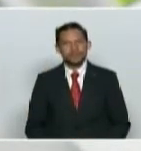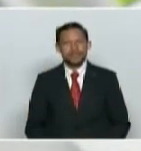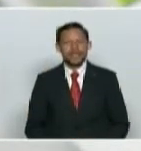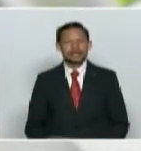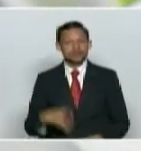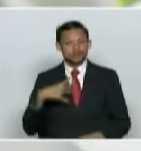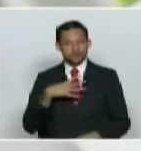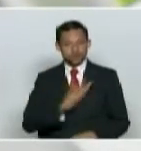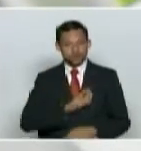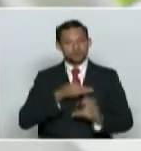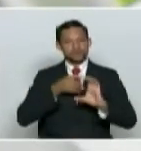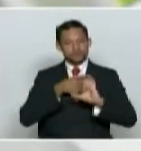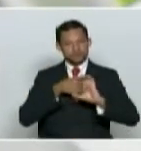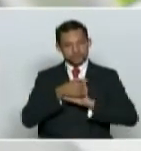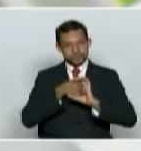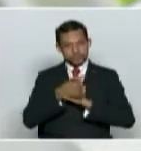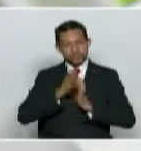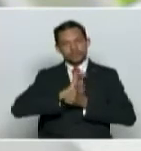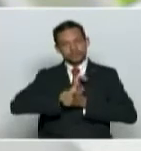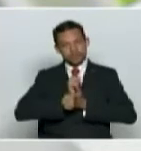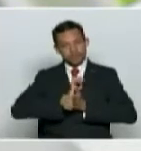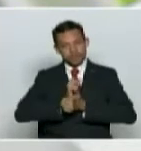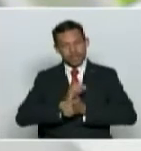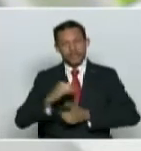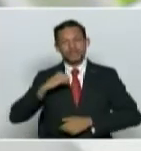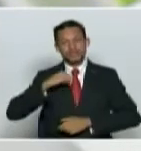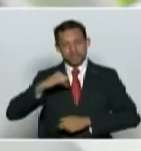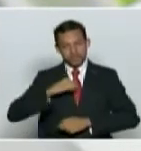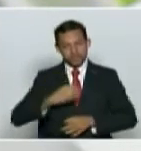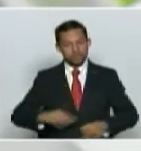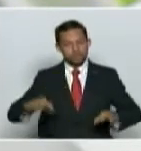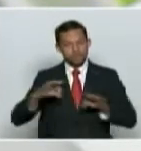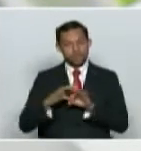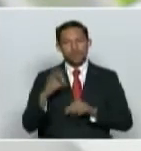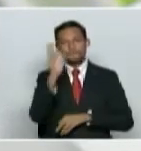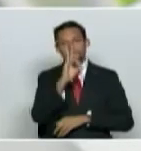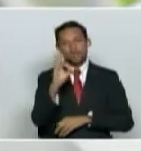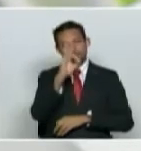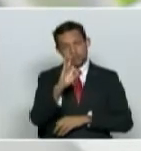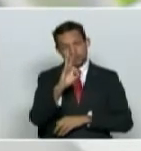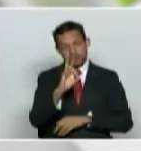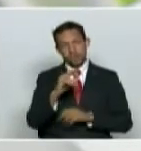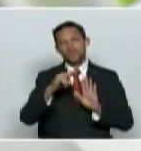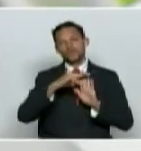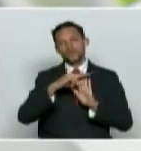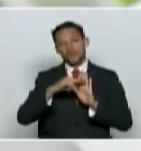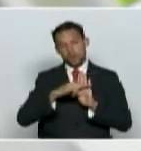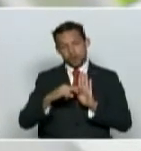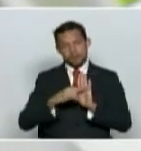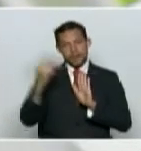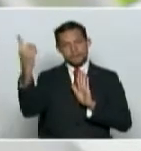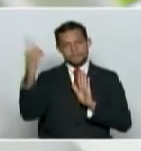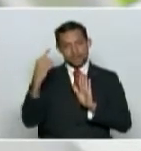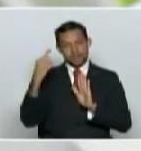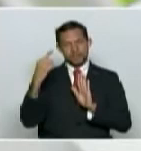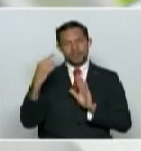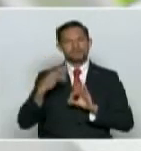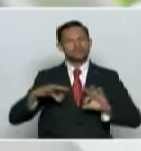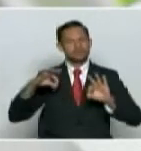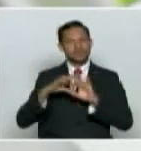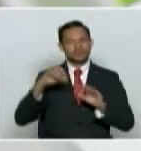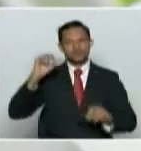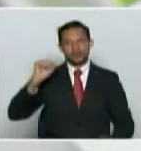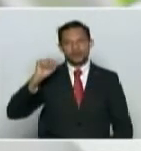Bueno, nosotros por tratarse de un canal regional debemos cumplir con ciertas normas que nos regula la Comisión Nacional